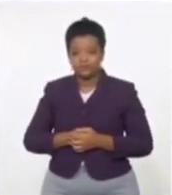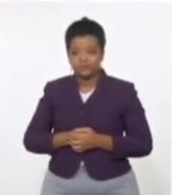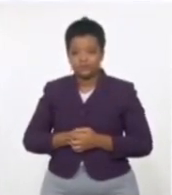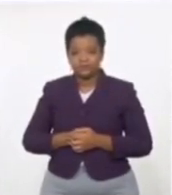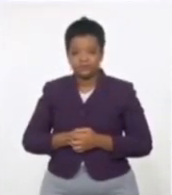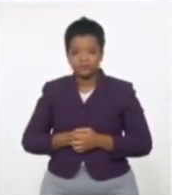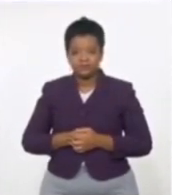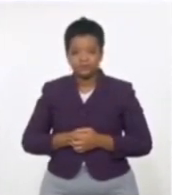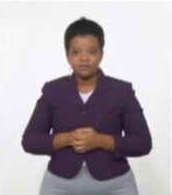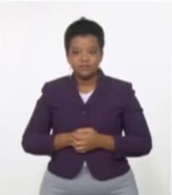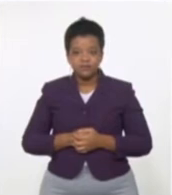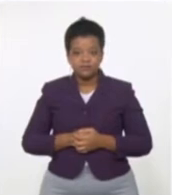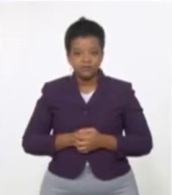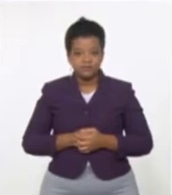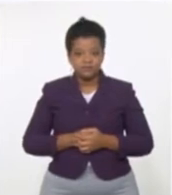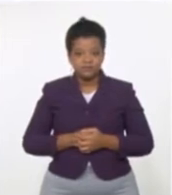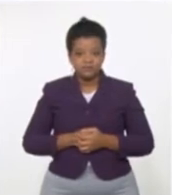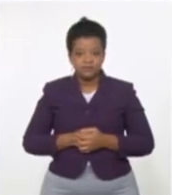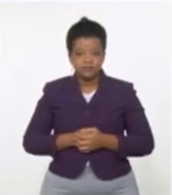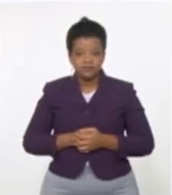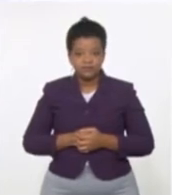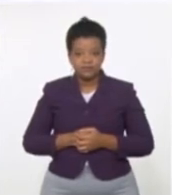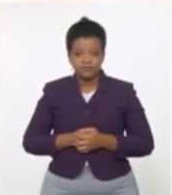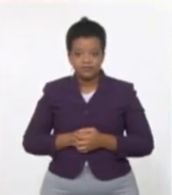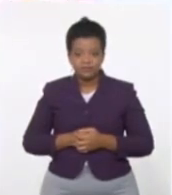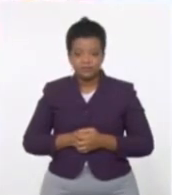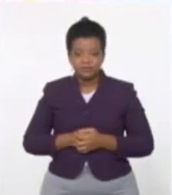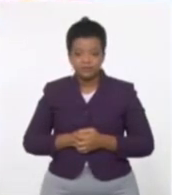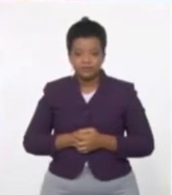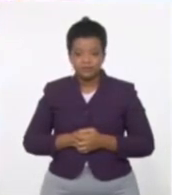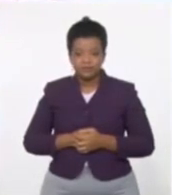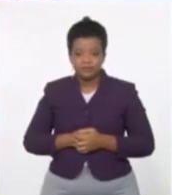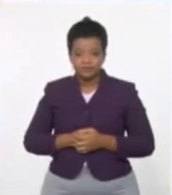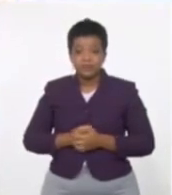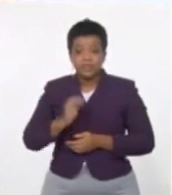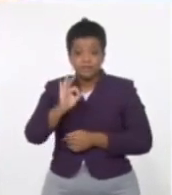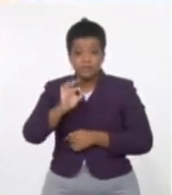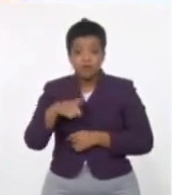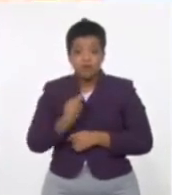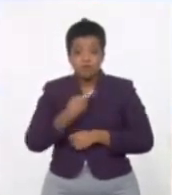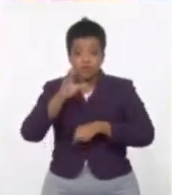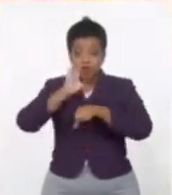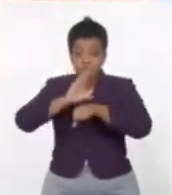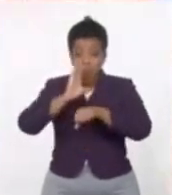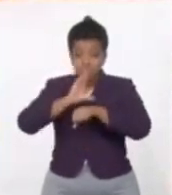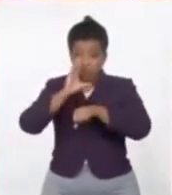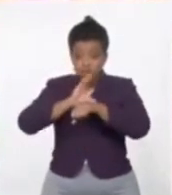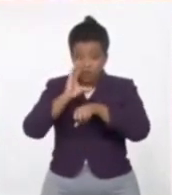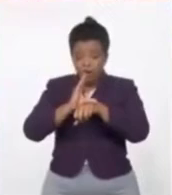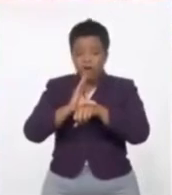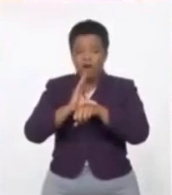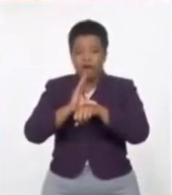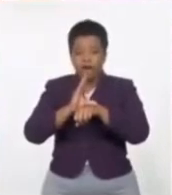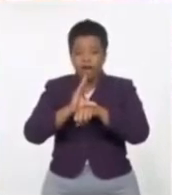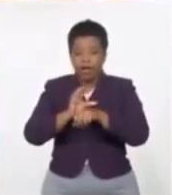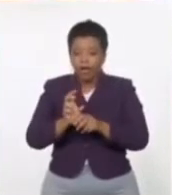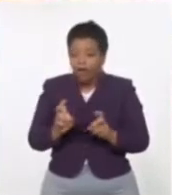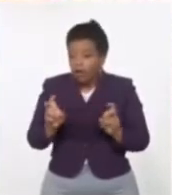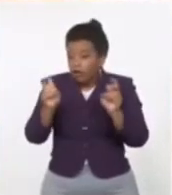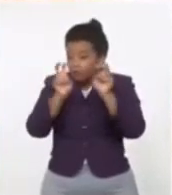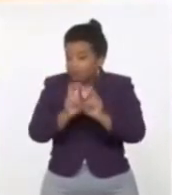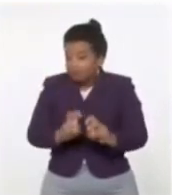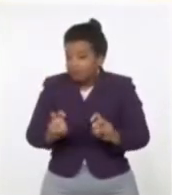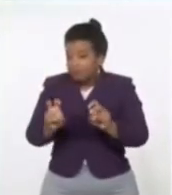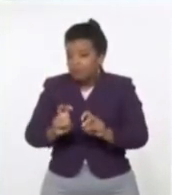Básicamente es concebida primero mediante software, en computación, se hace algunas simulaciones con respecto a las propiedades que va a